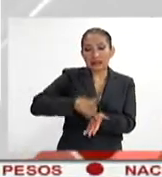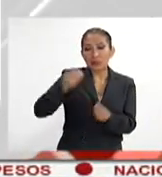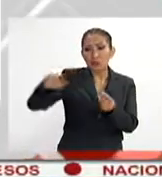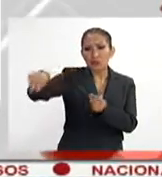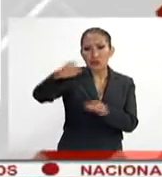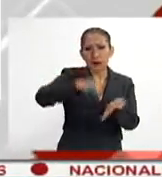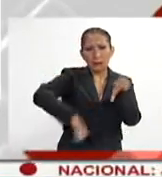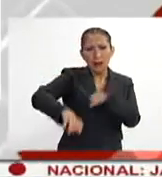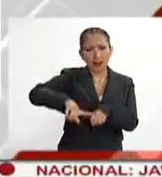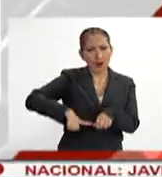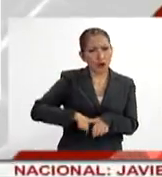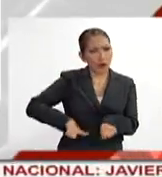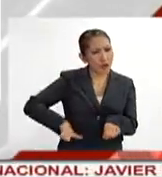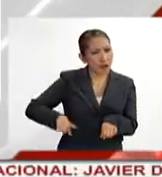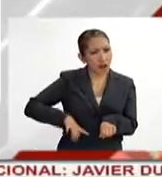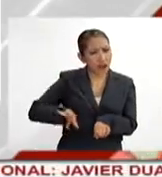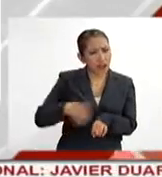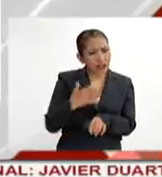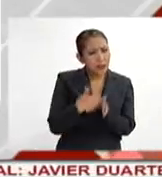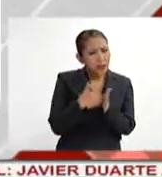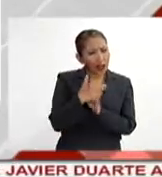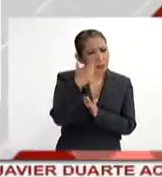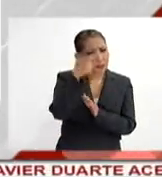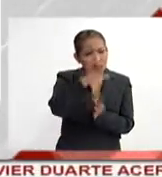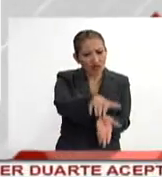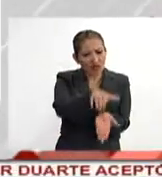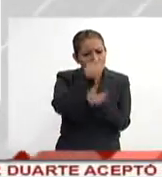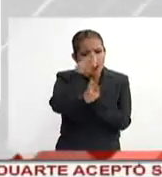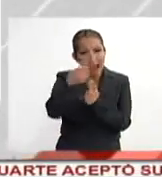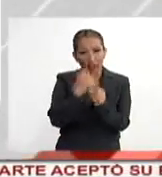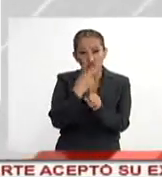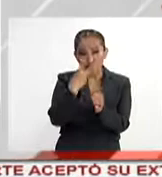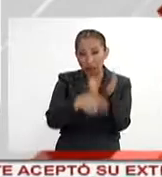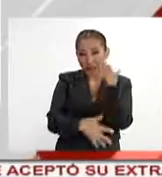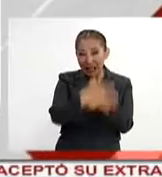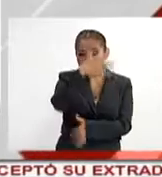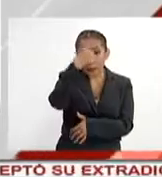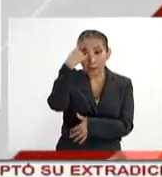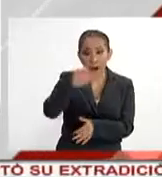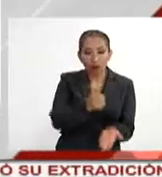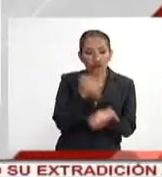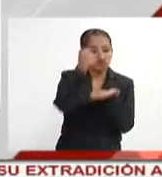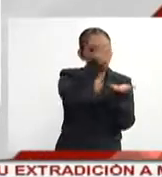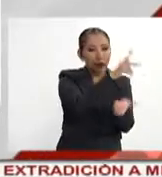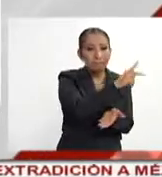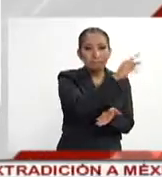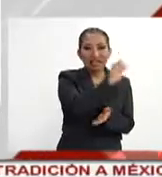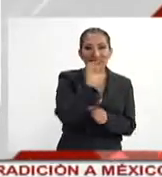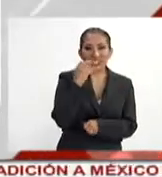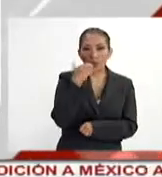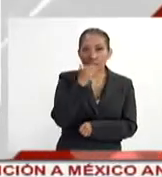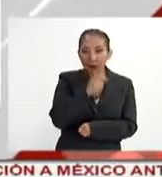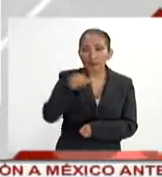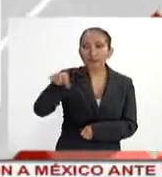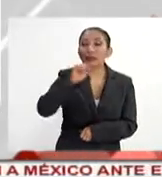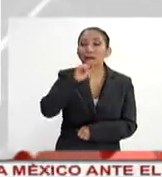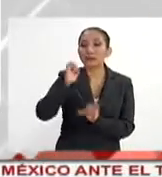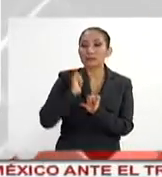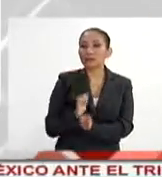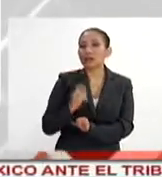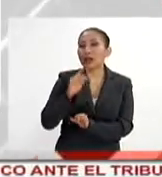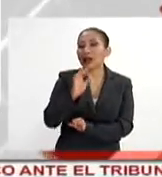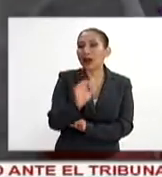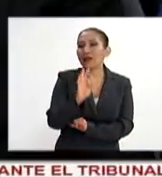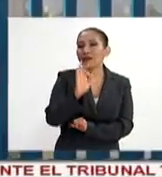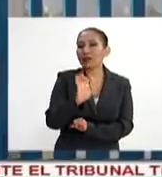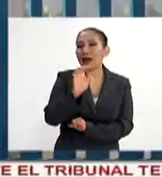de empleados del Estado al menos 14 millones de pesos durante el año 2015 para entregarlos al PRI de Chihuahua. También el titular de la